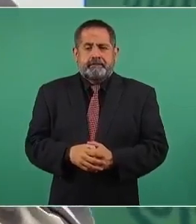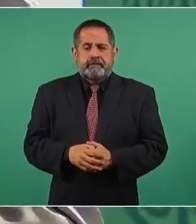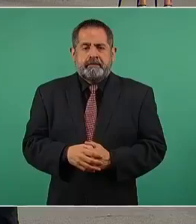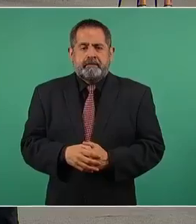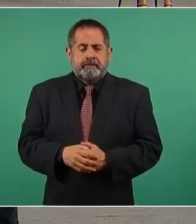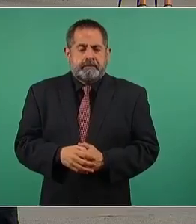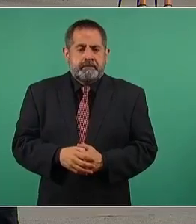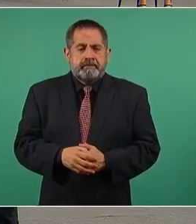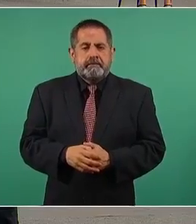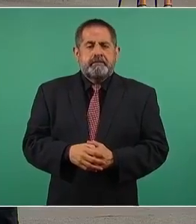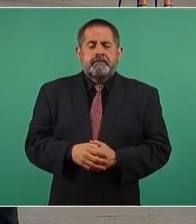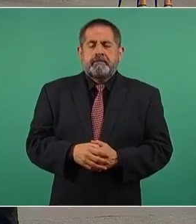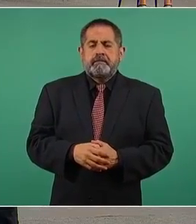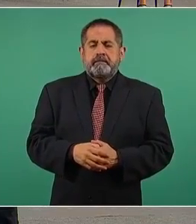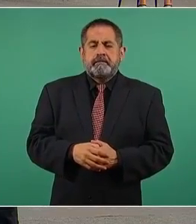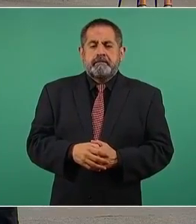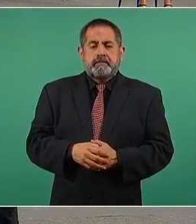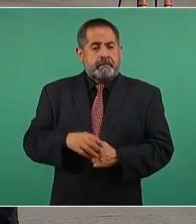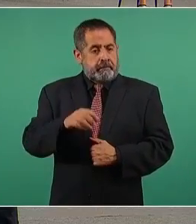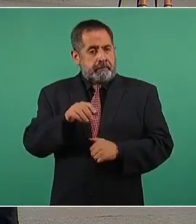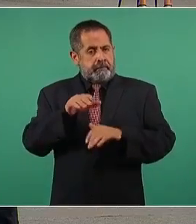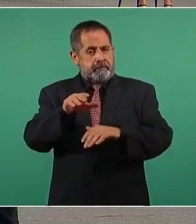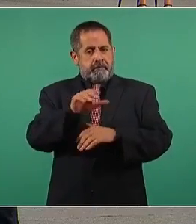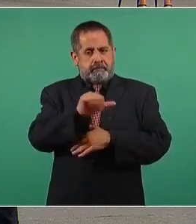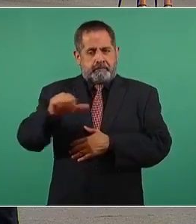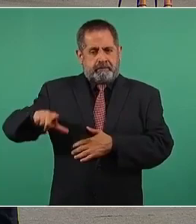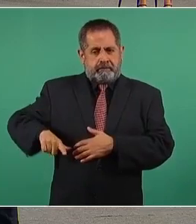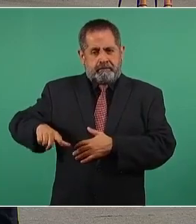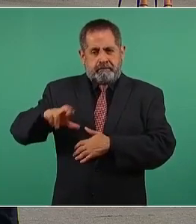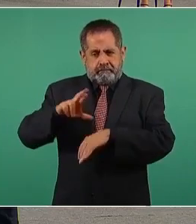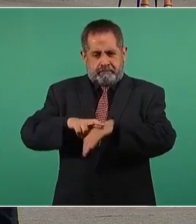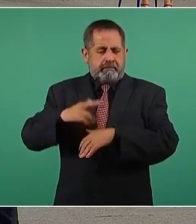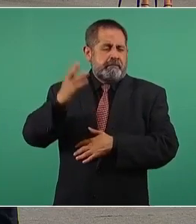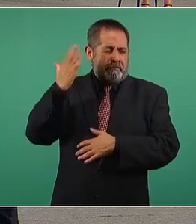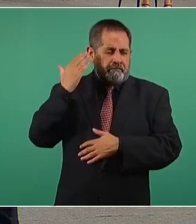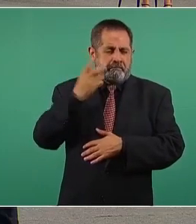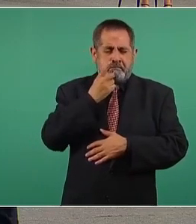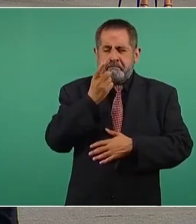En el caso de las gubernaturas, pues ya hablamos